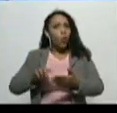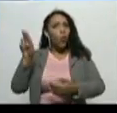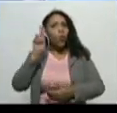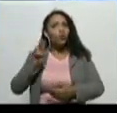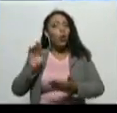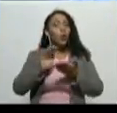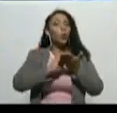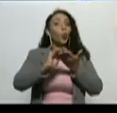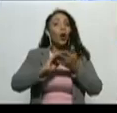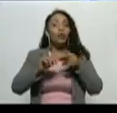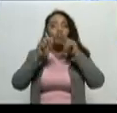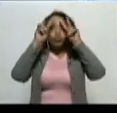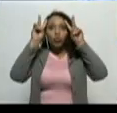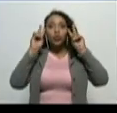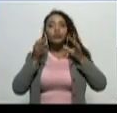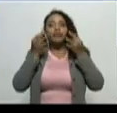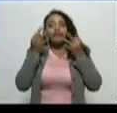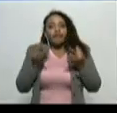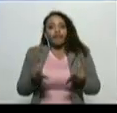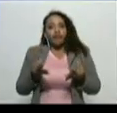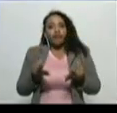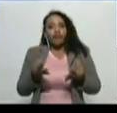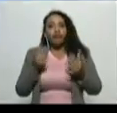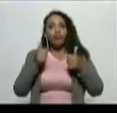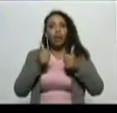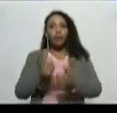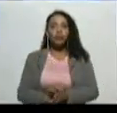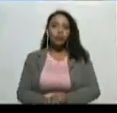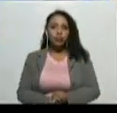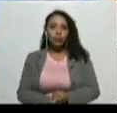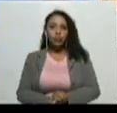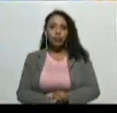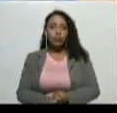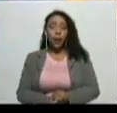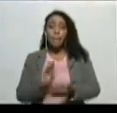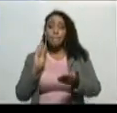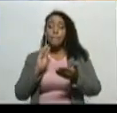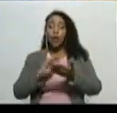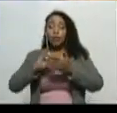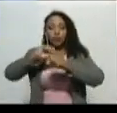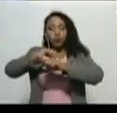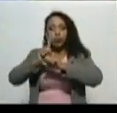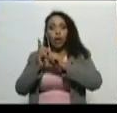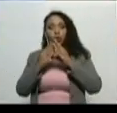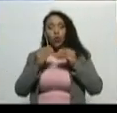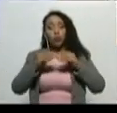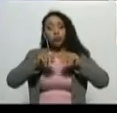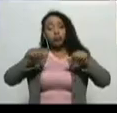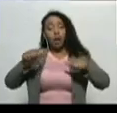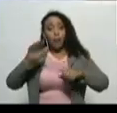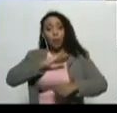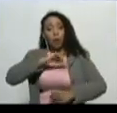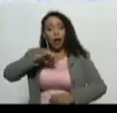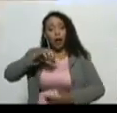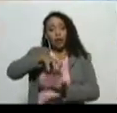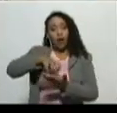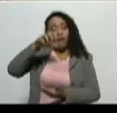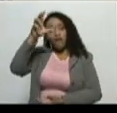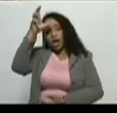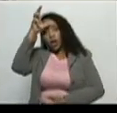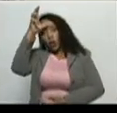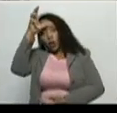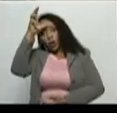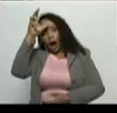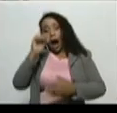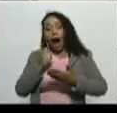solvente, servicio eficiente. La meta es instalar los medidores en todo el territorio falconiano a fin de favorecer a más